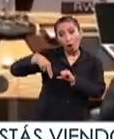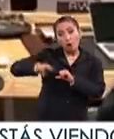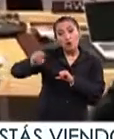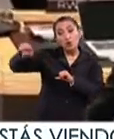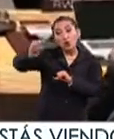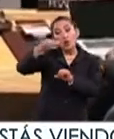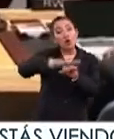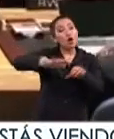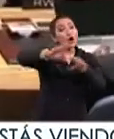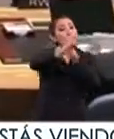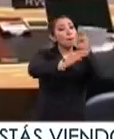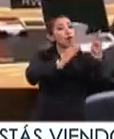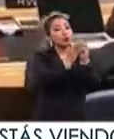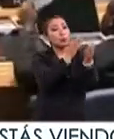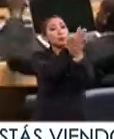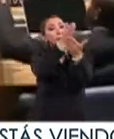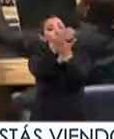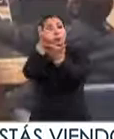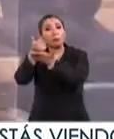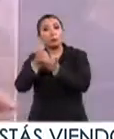Unidas alrededor del mundo.